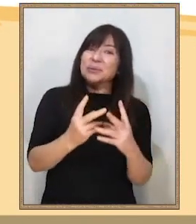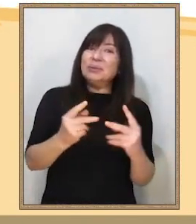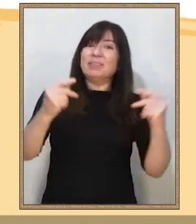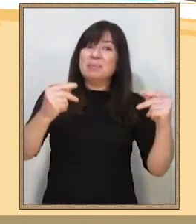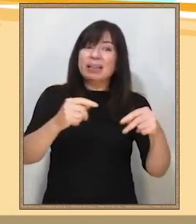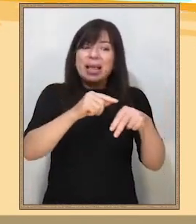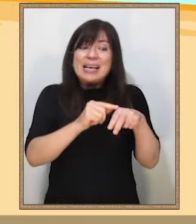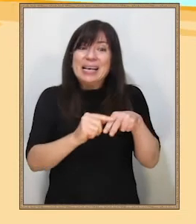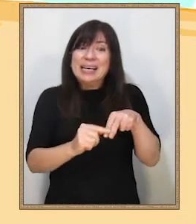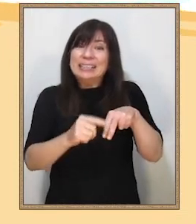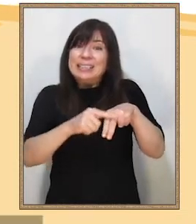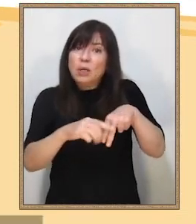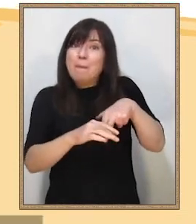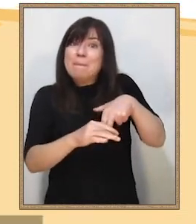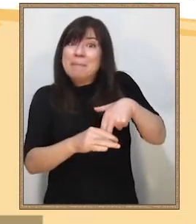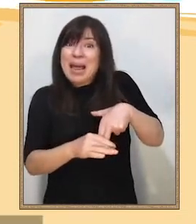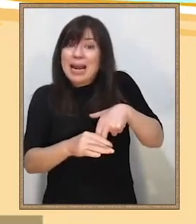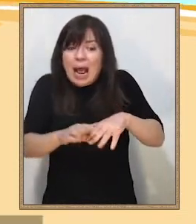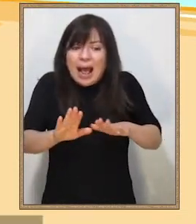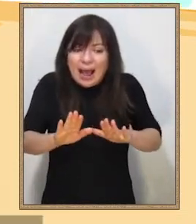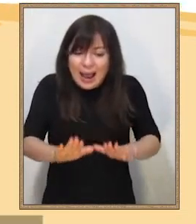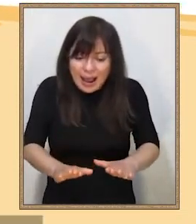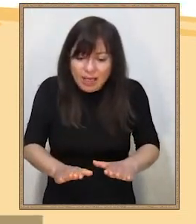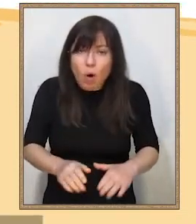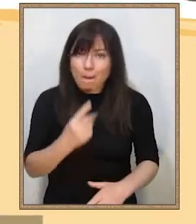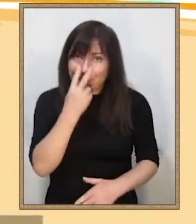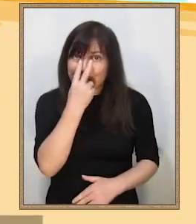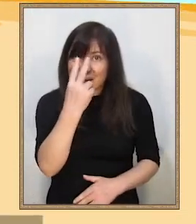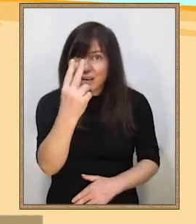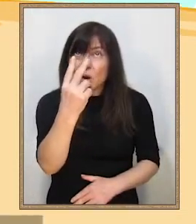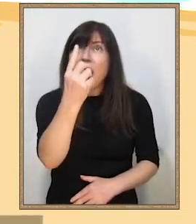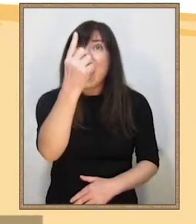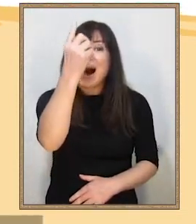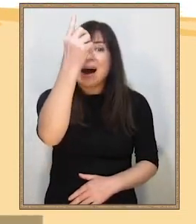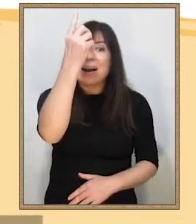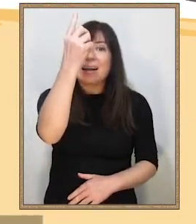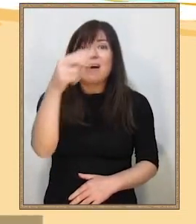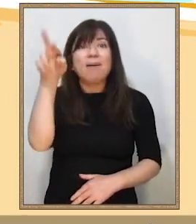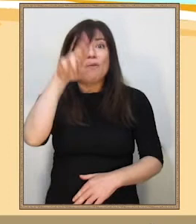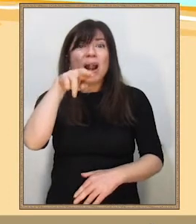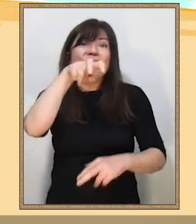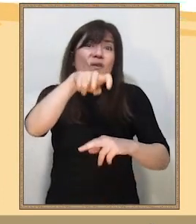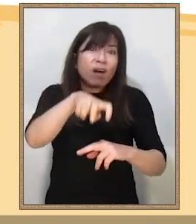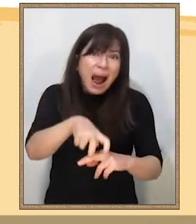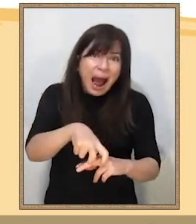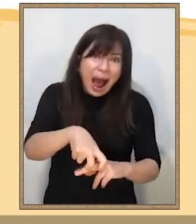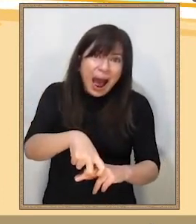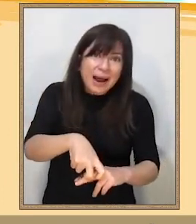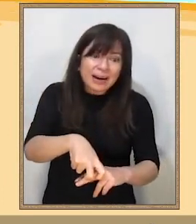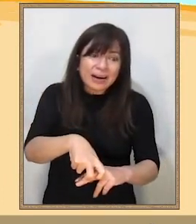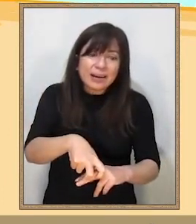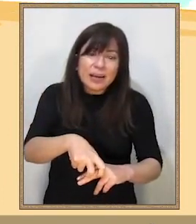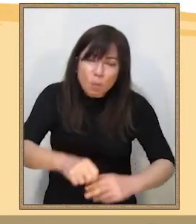mis piernas. Me quedo aquí, miro hacia arriba. Vuelvo a bajar y de un impulso